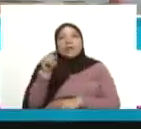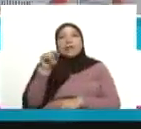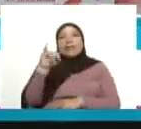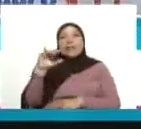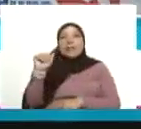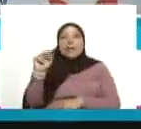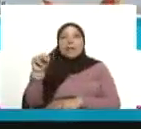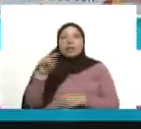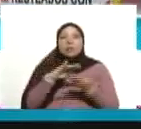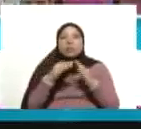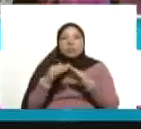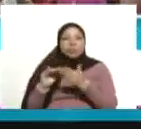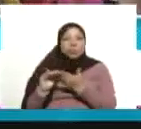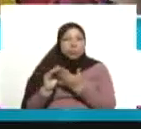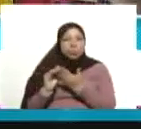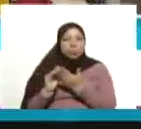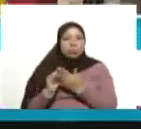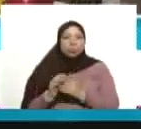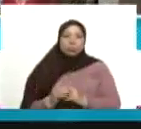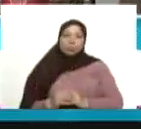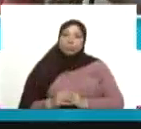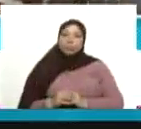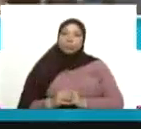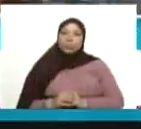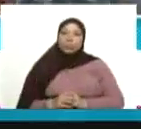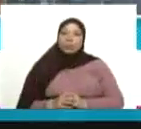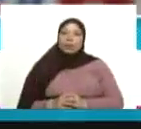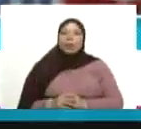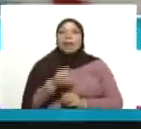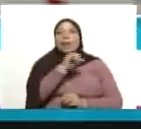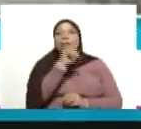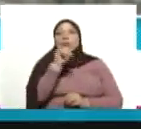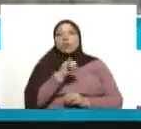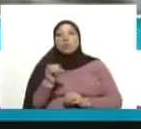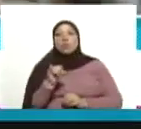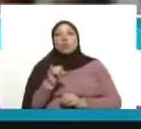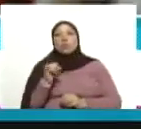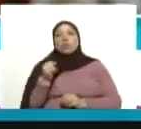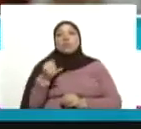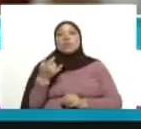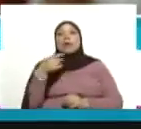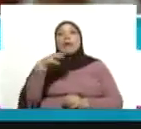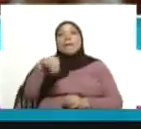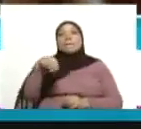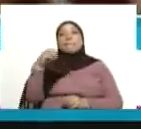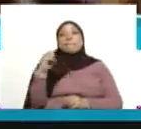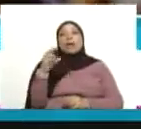Tía Juana, la gente de Tía Juana. En el Zulia, casco central de Machique.